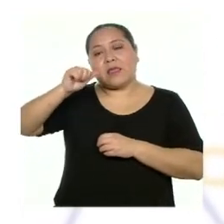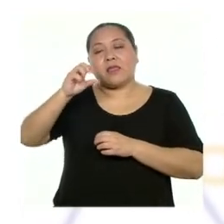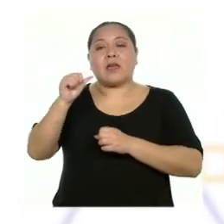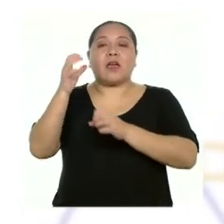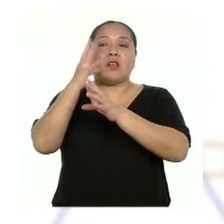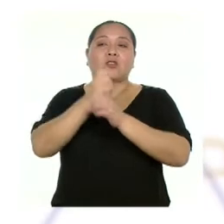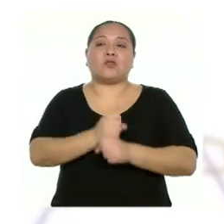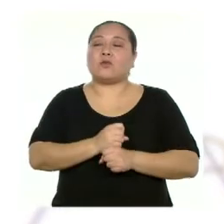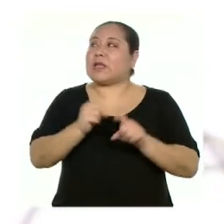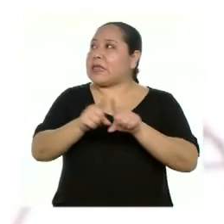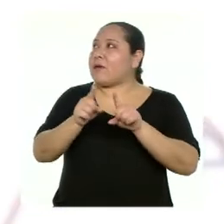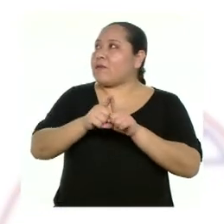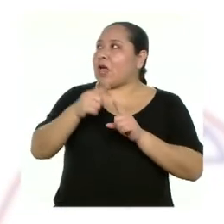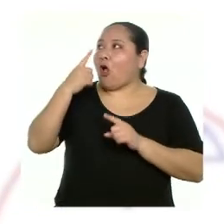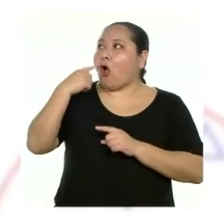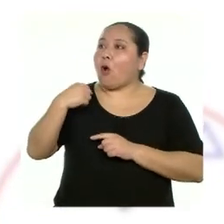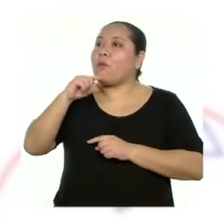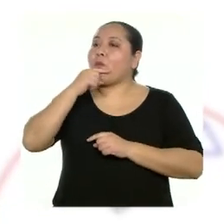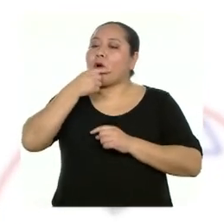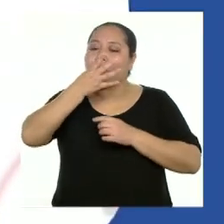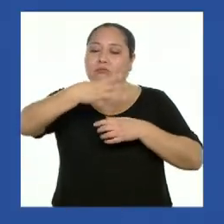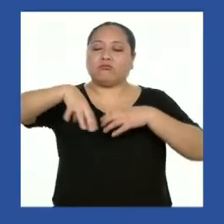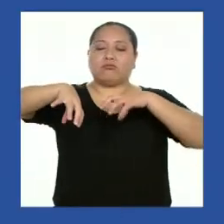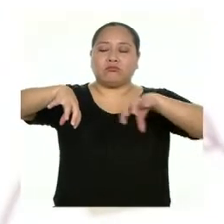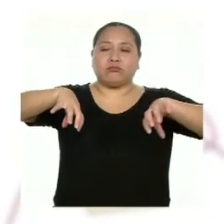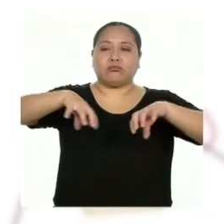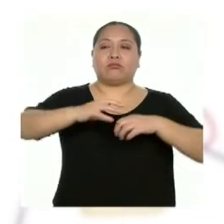para el género femenino y masculino por separado.